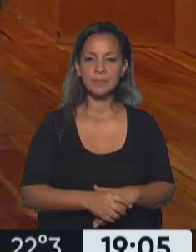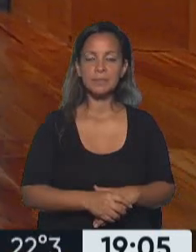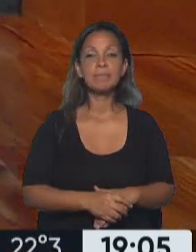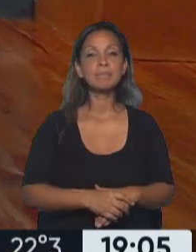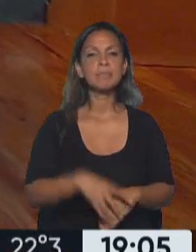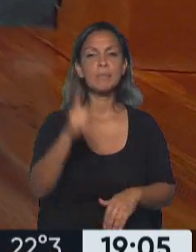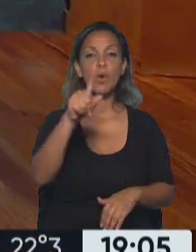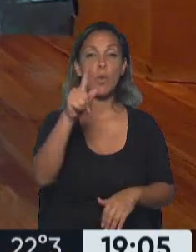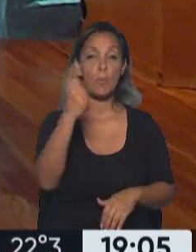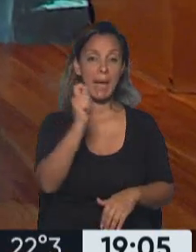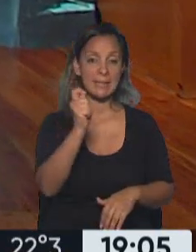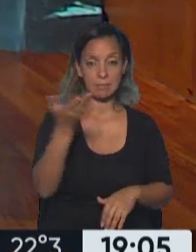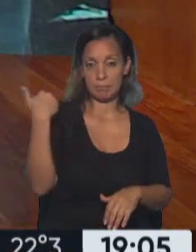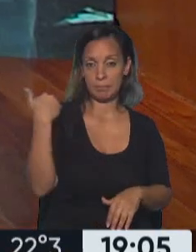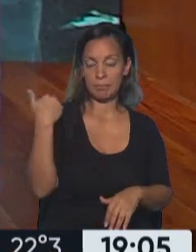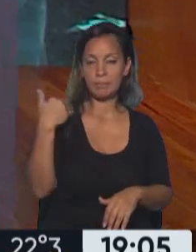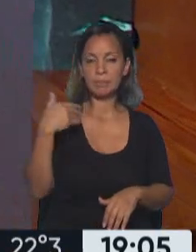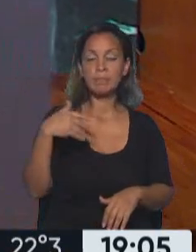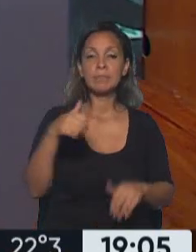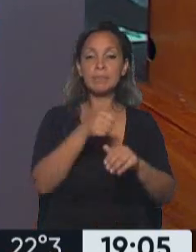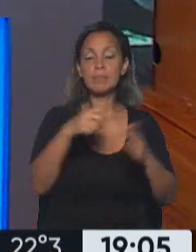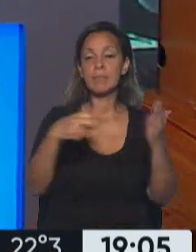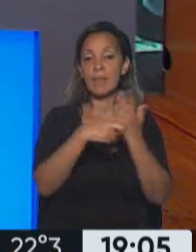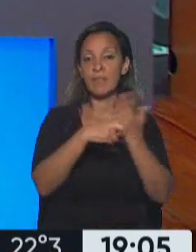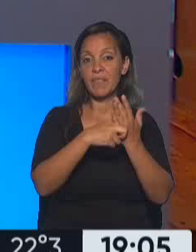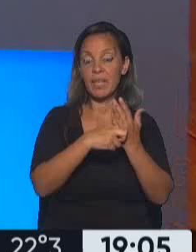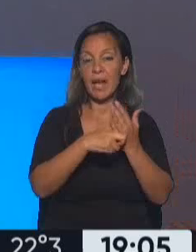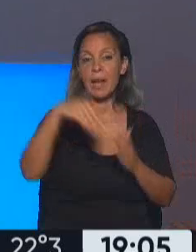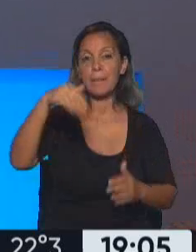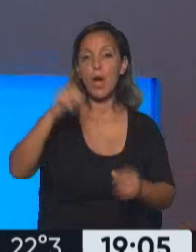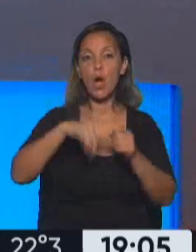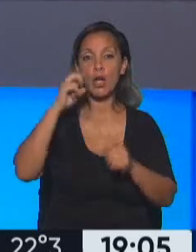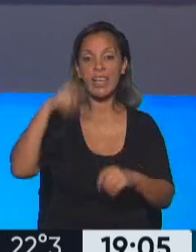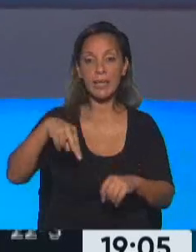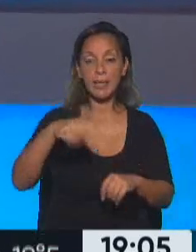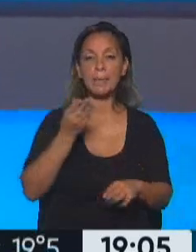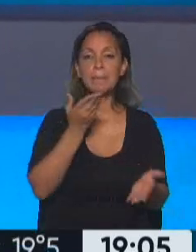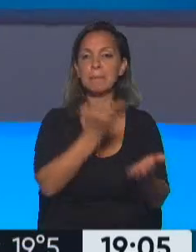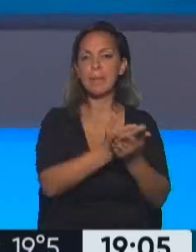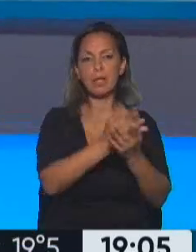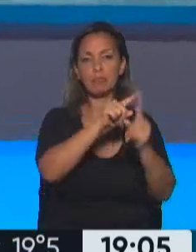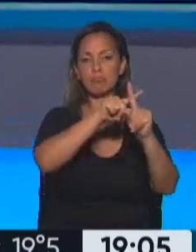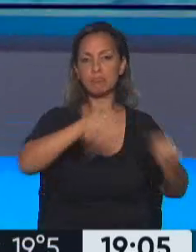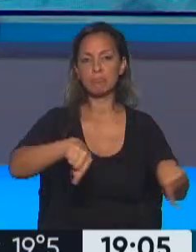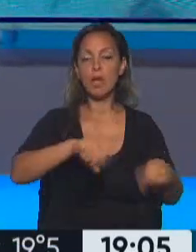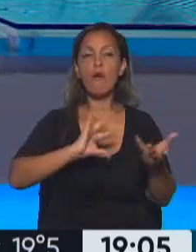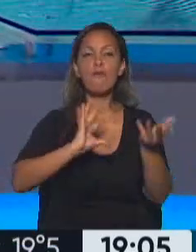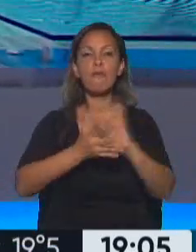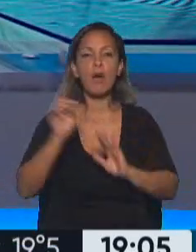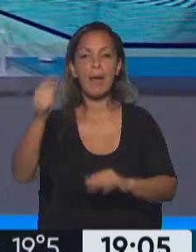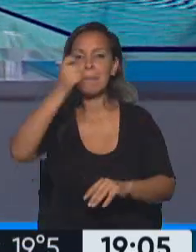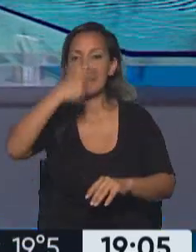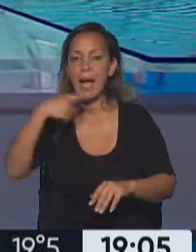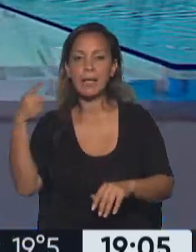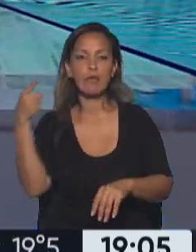Hace un mes atrás, la fiscal Boquín hizo una investigación y pidió que se declare nulo el salvataje que el macrismo había lanzado para la